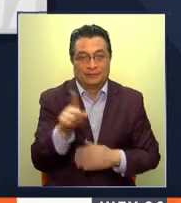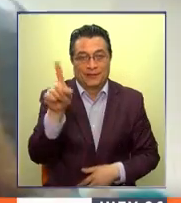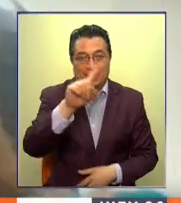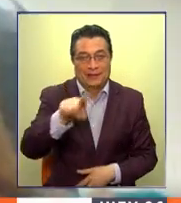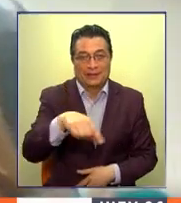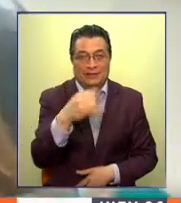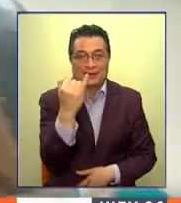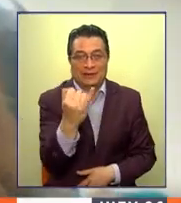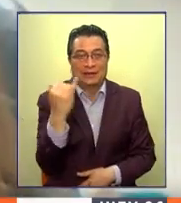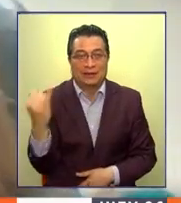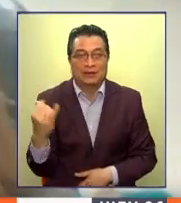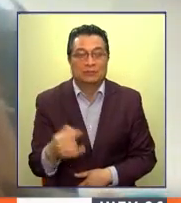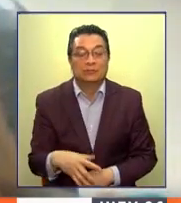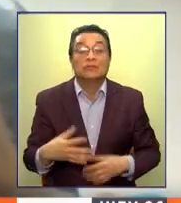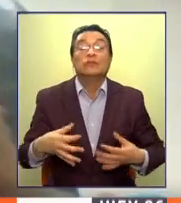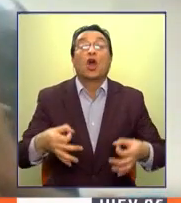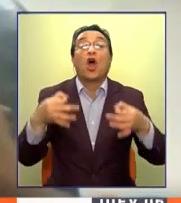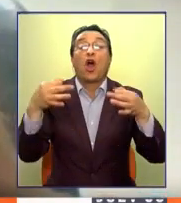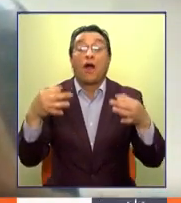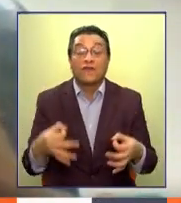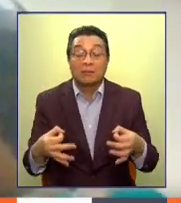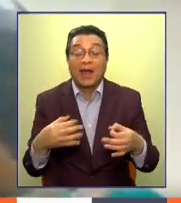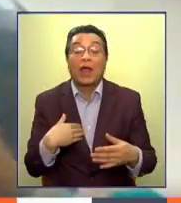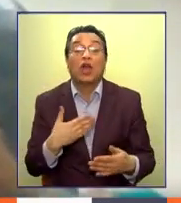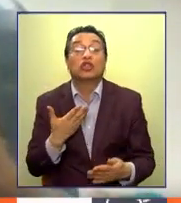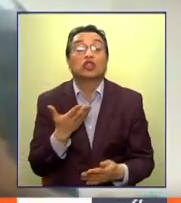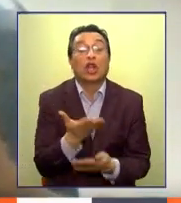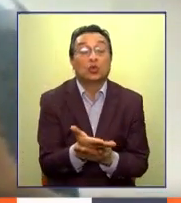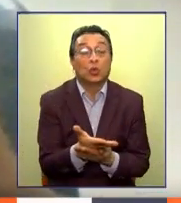Internos. Confirmen su solicitud,